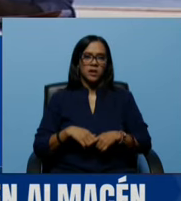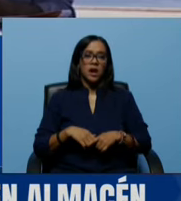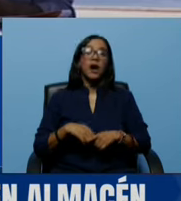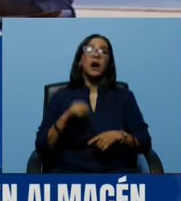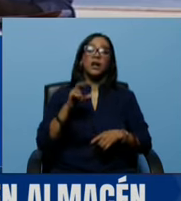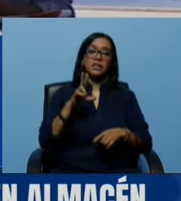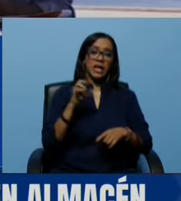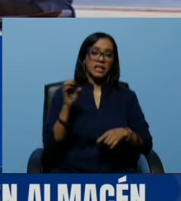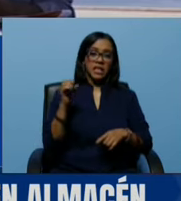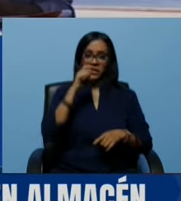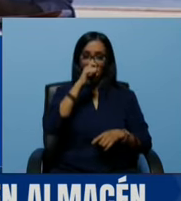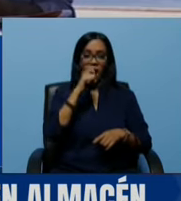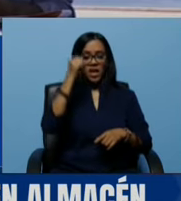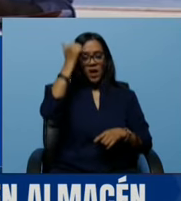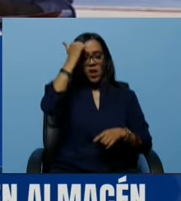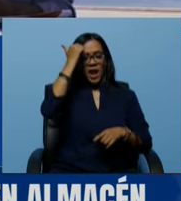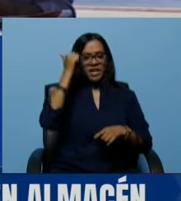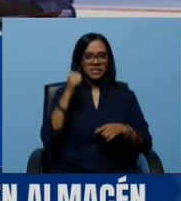300 años de ignorancia.